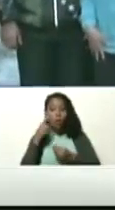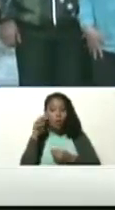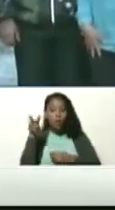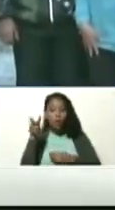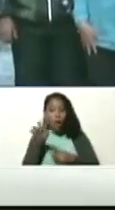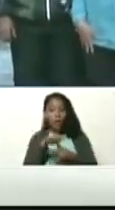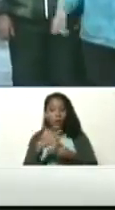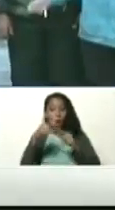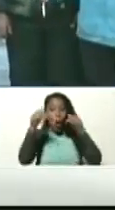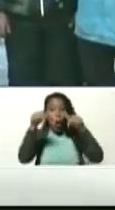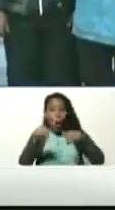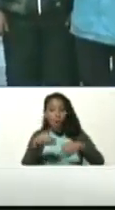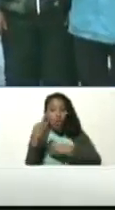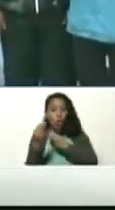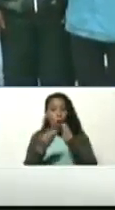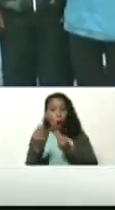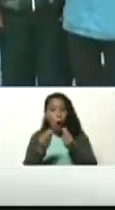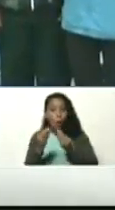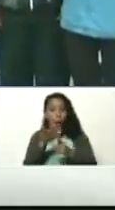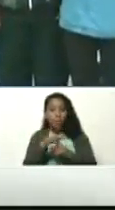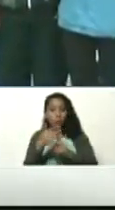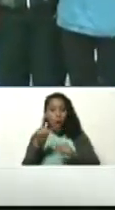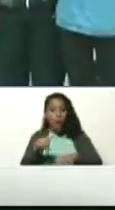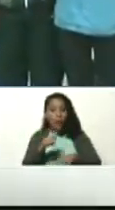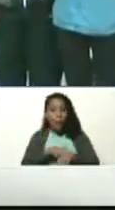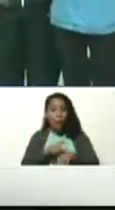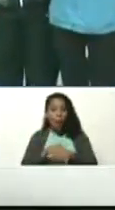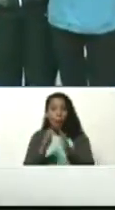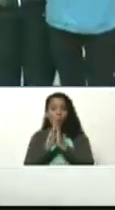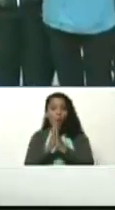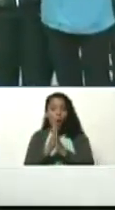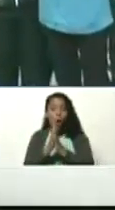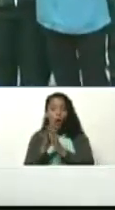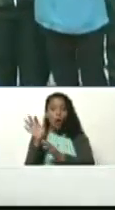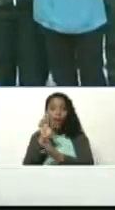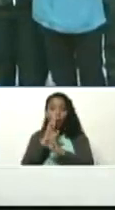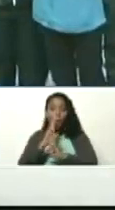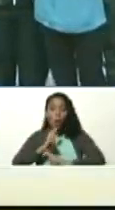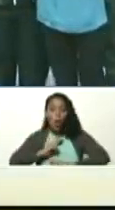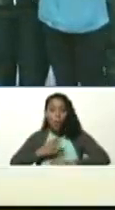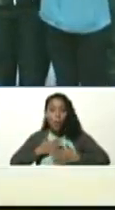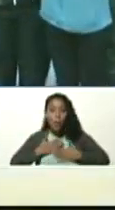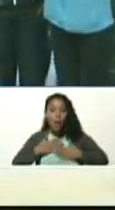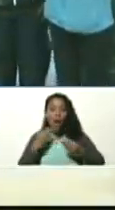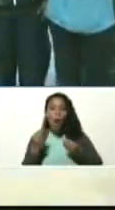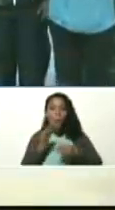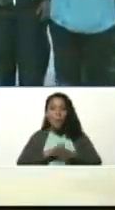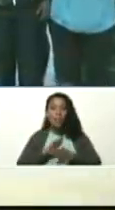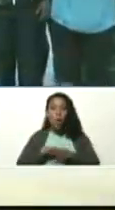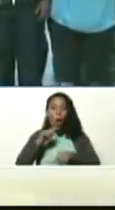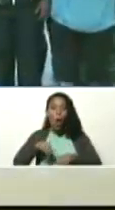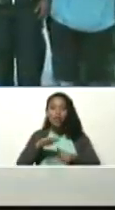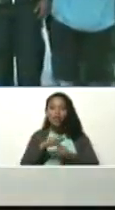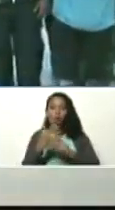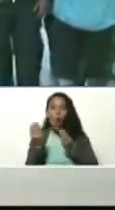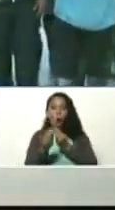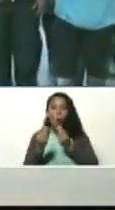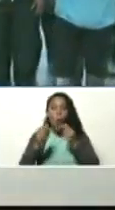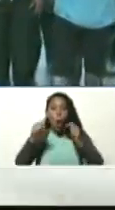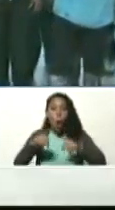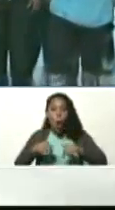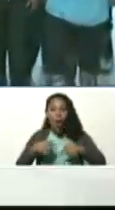hoy? ¿Cómo está la situación en este momento? Por favor, contéstame. ¿Cómo estuvo la situación hoy? ¿Cómo está la